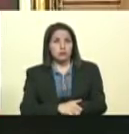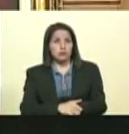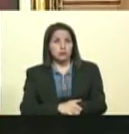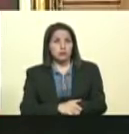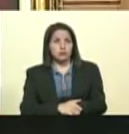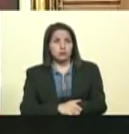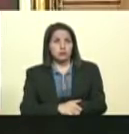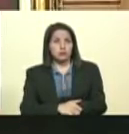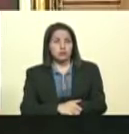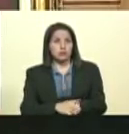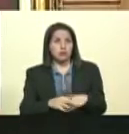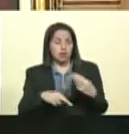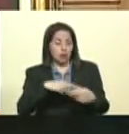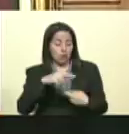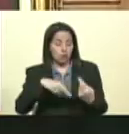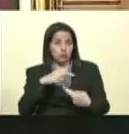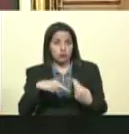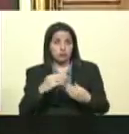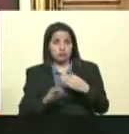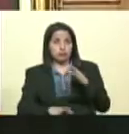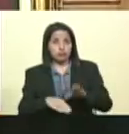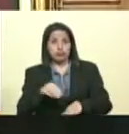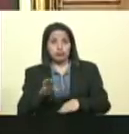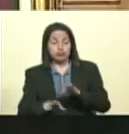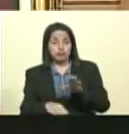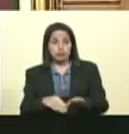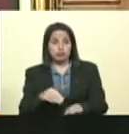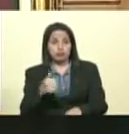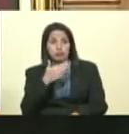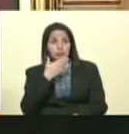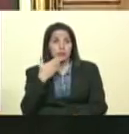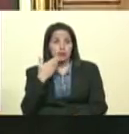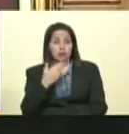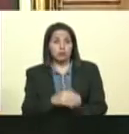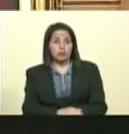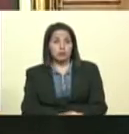La revolución ha dado grandes pasos de avances.